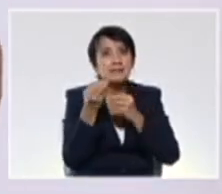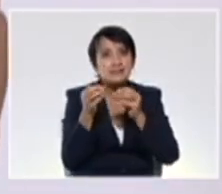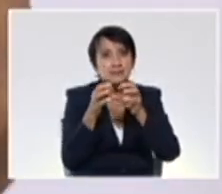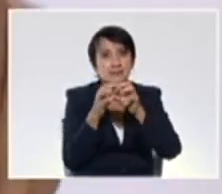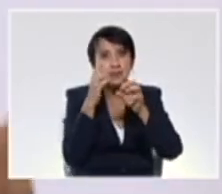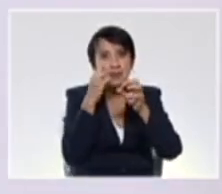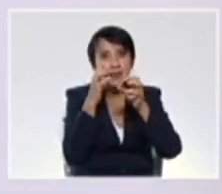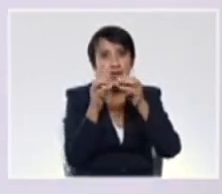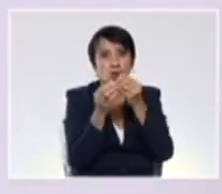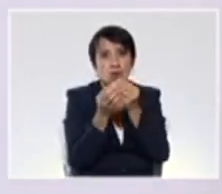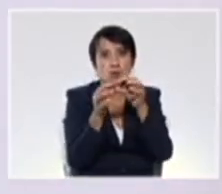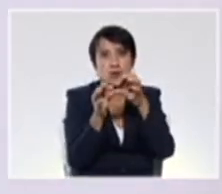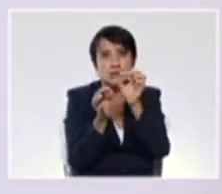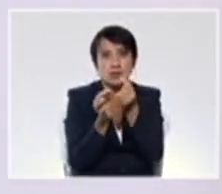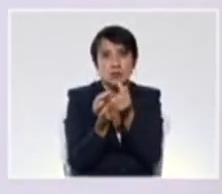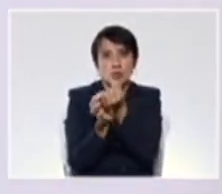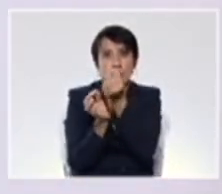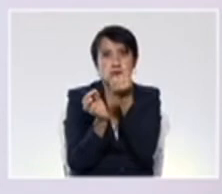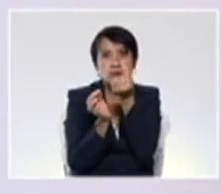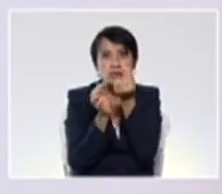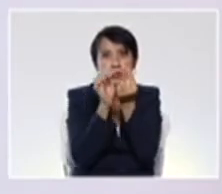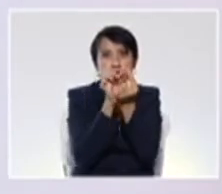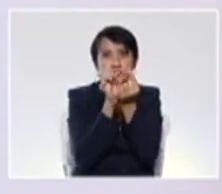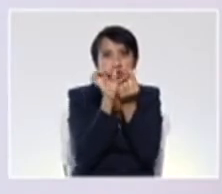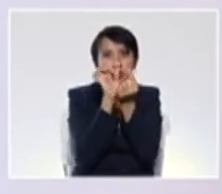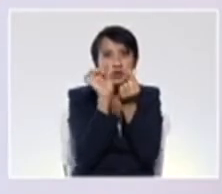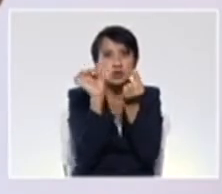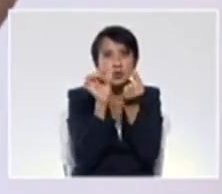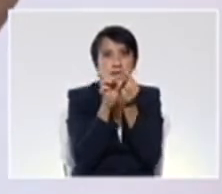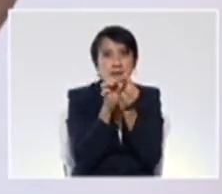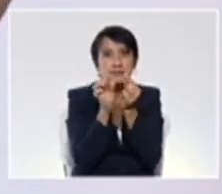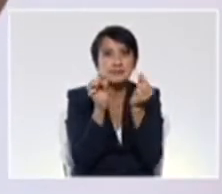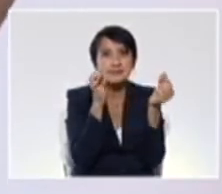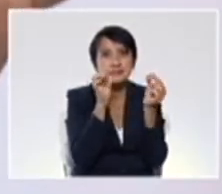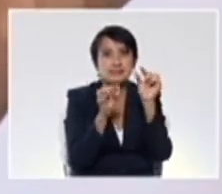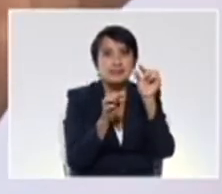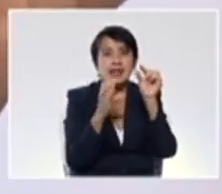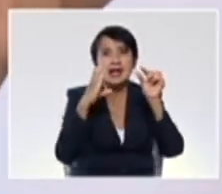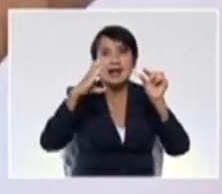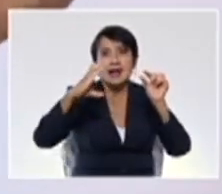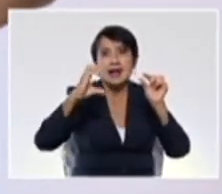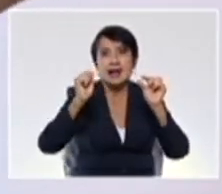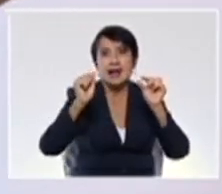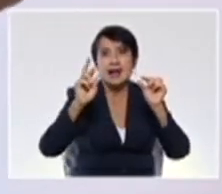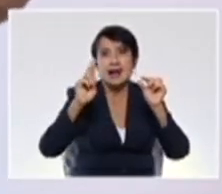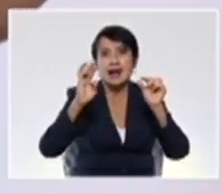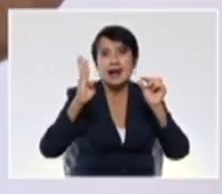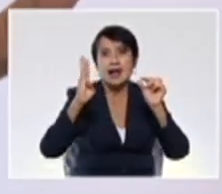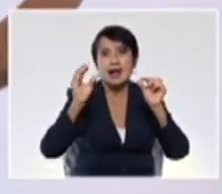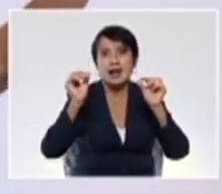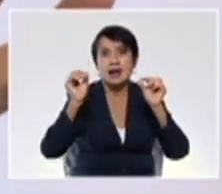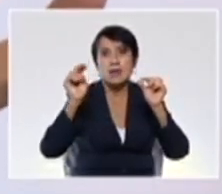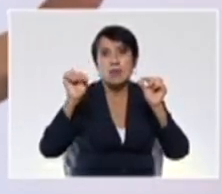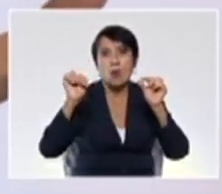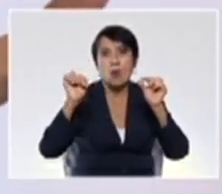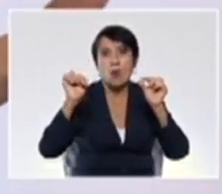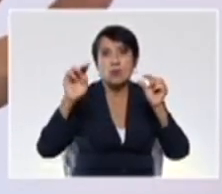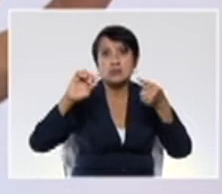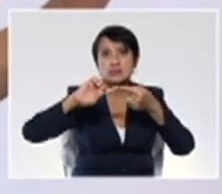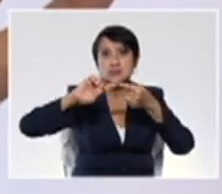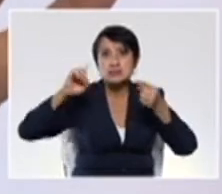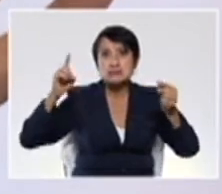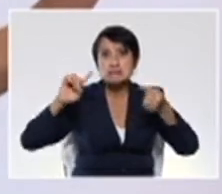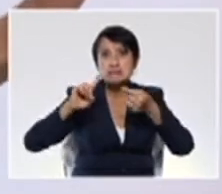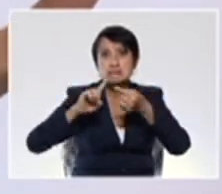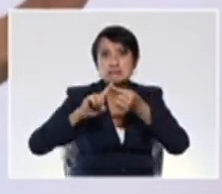el carbón, que es este que está acá, ¿sí? Este carbón, si se desgasta, véanle el tamaño, si se desgasta,